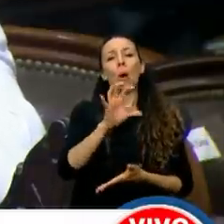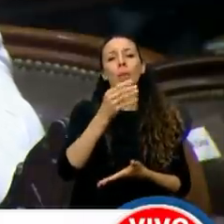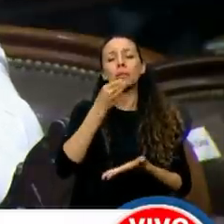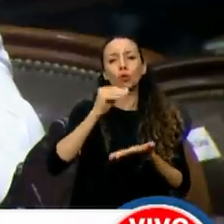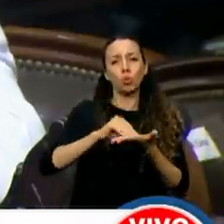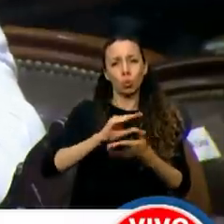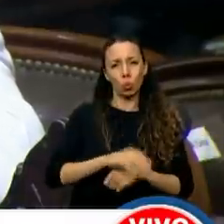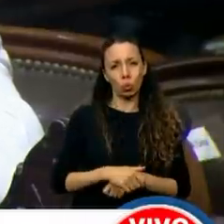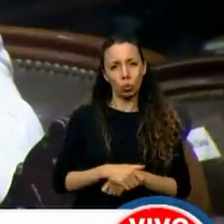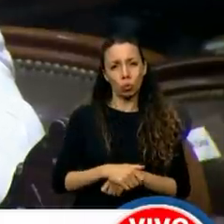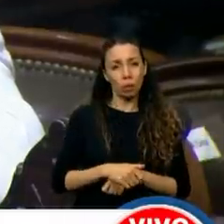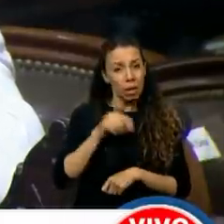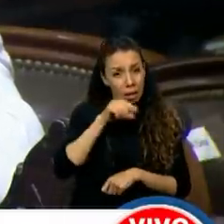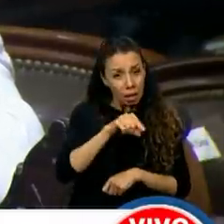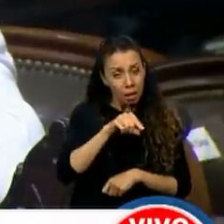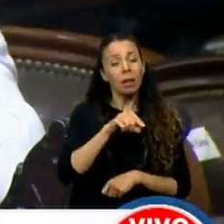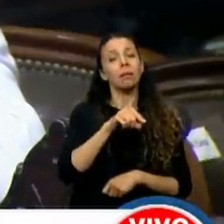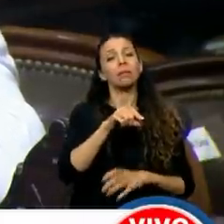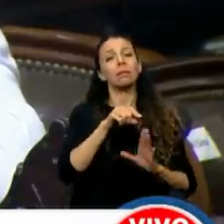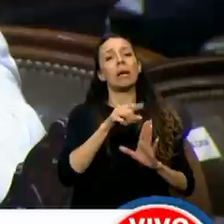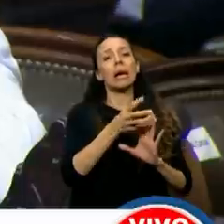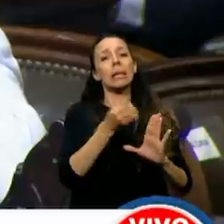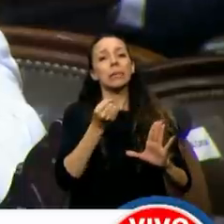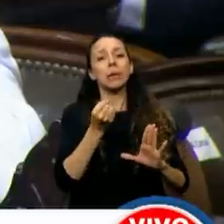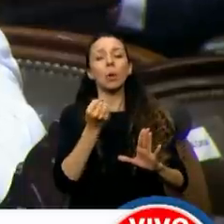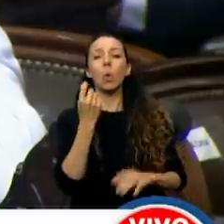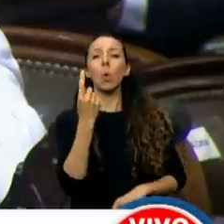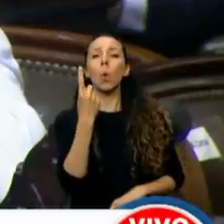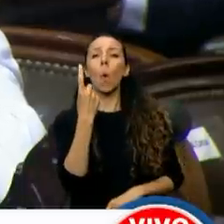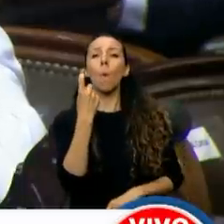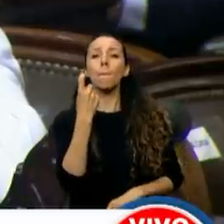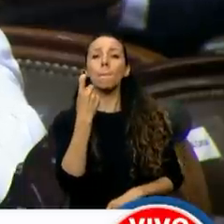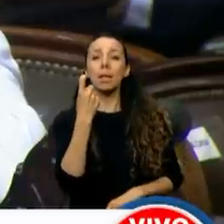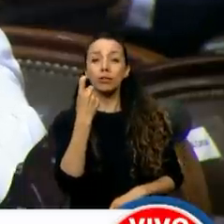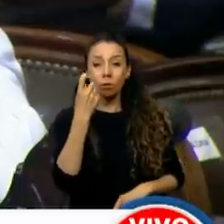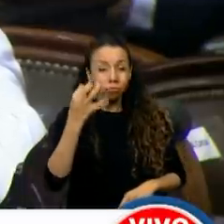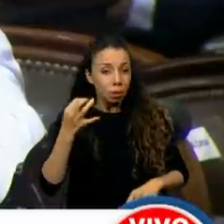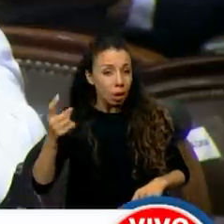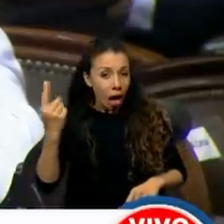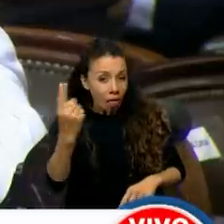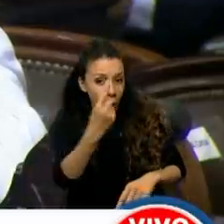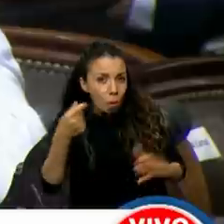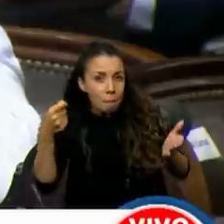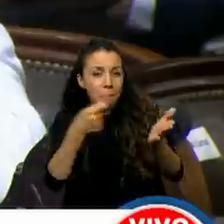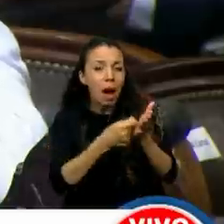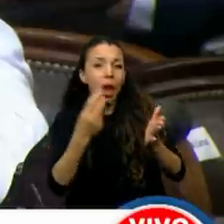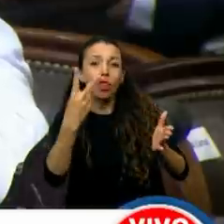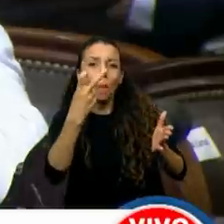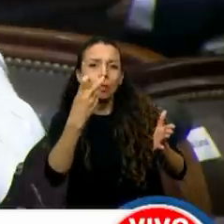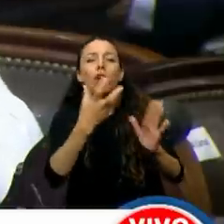que van a recibir un peso de los casi dos pesos que ponen cada uno con su esfuerzo pagando impuestos